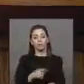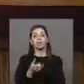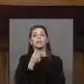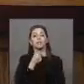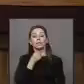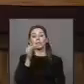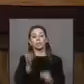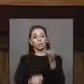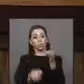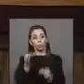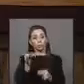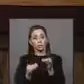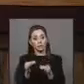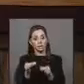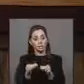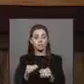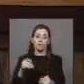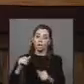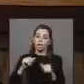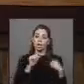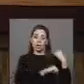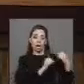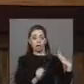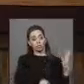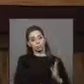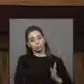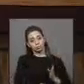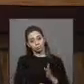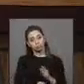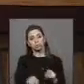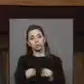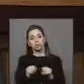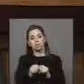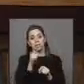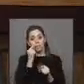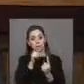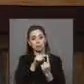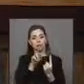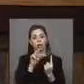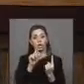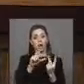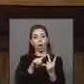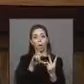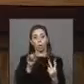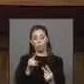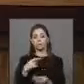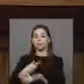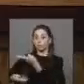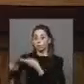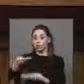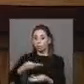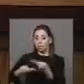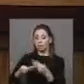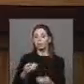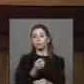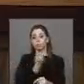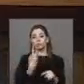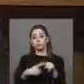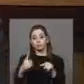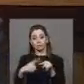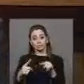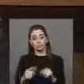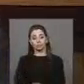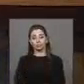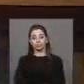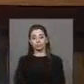anhelo de justicia que ha perseverado en sus hermanos Raúl y Luis, con quienes hemos compartido en innumerables jornadas.